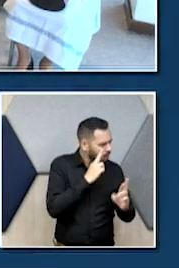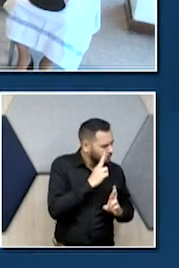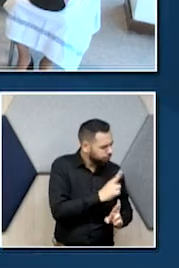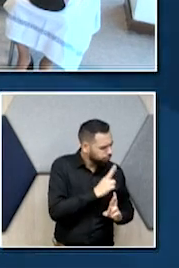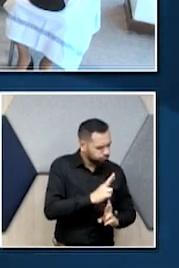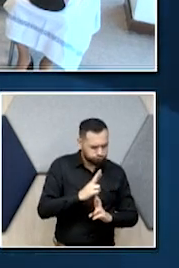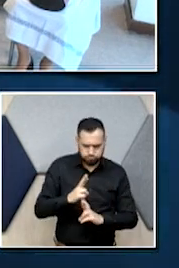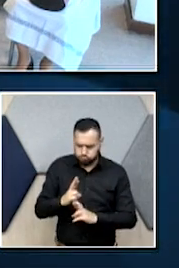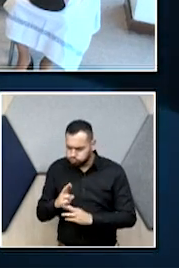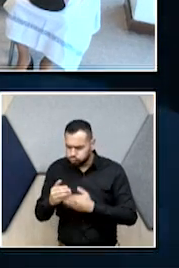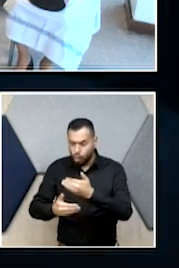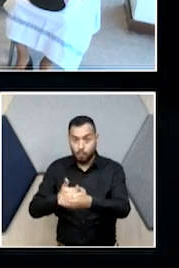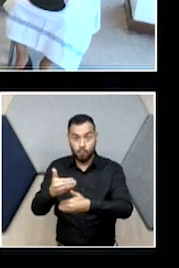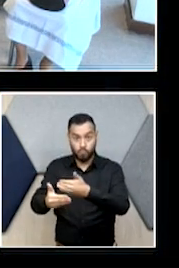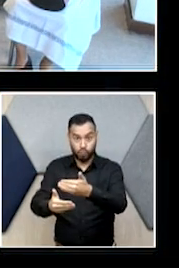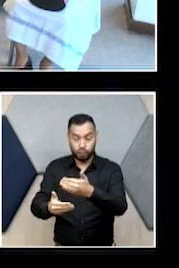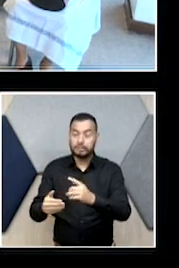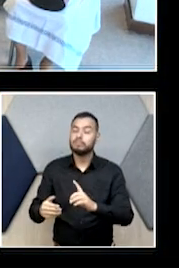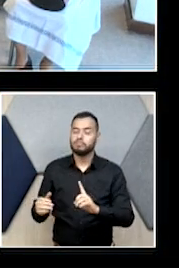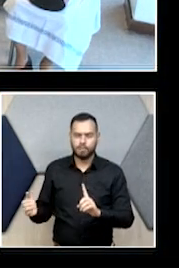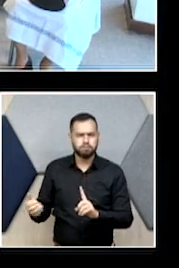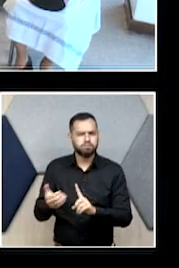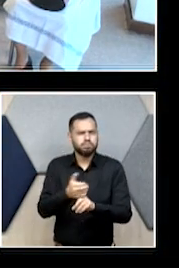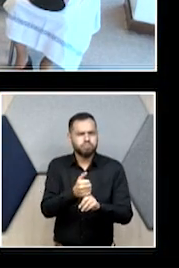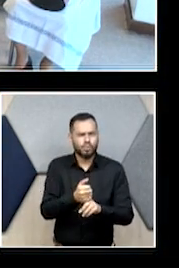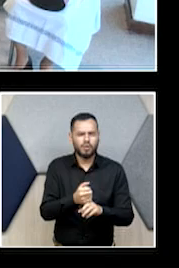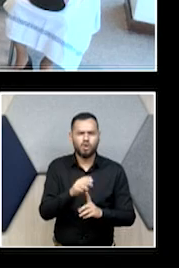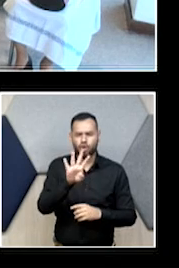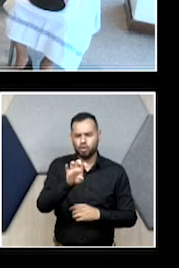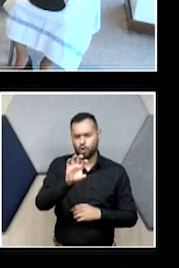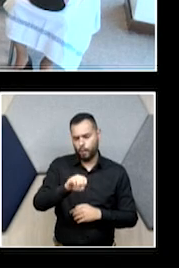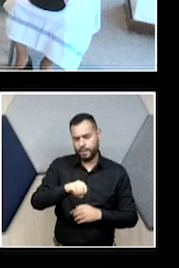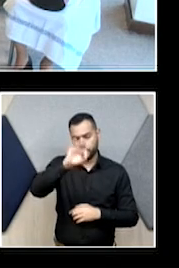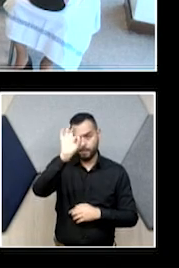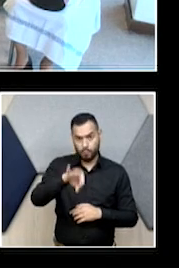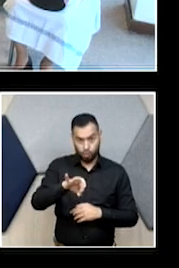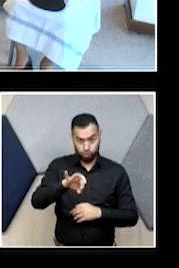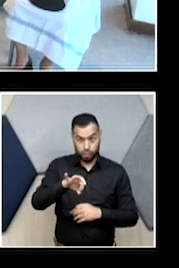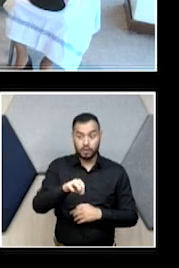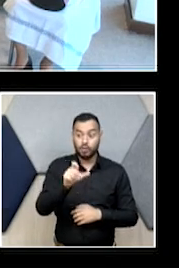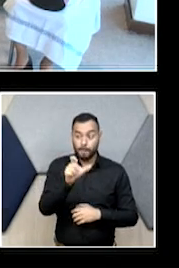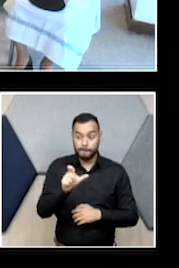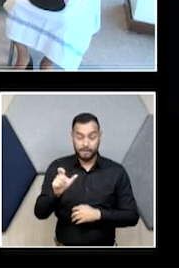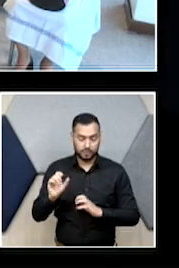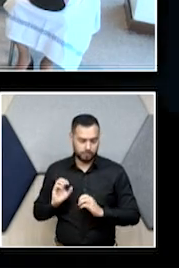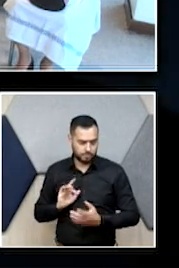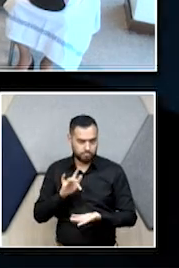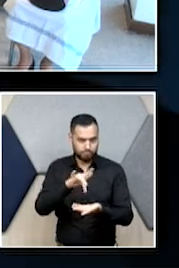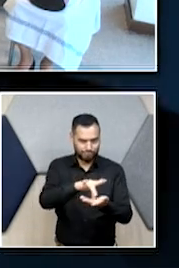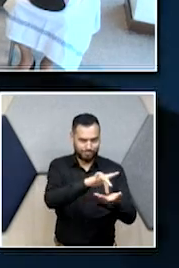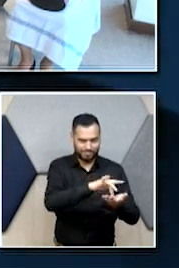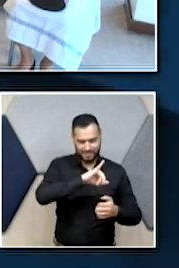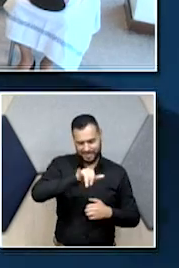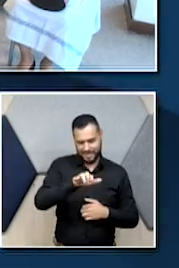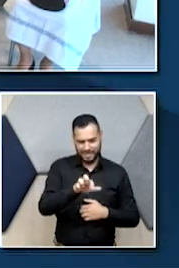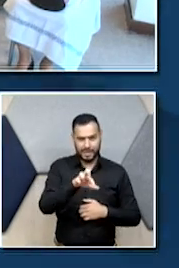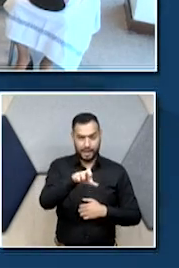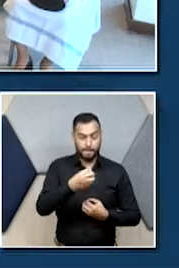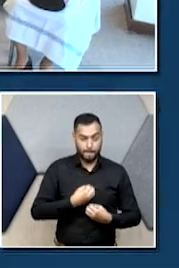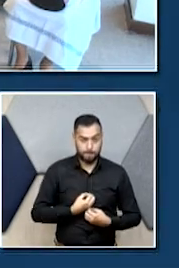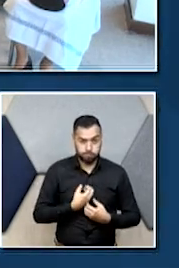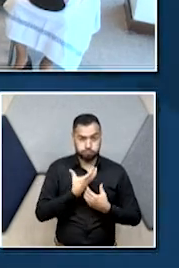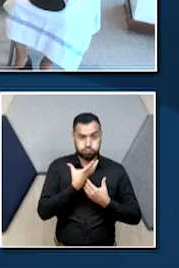ha logrado que más del 90% de los comparecientes ante la jurisdicción que han